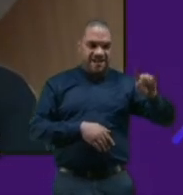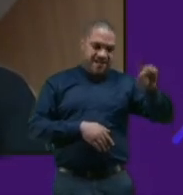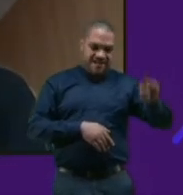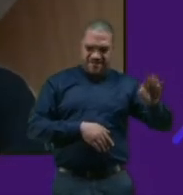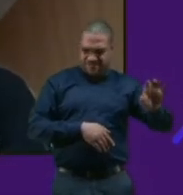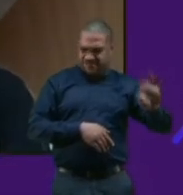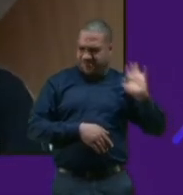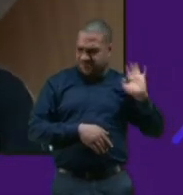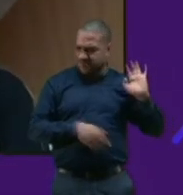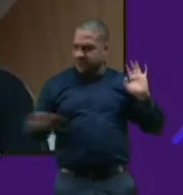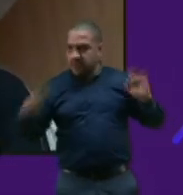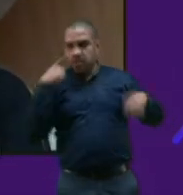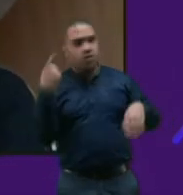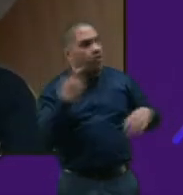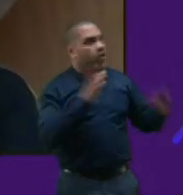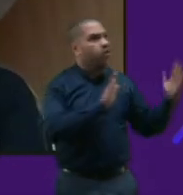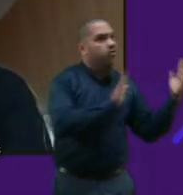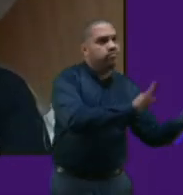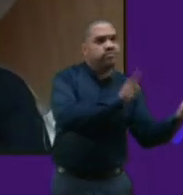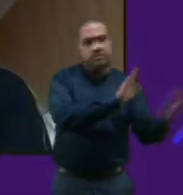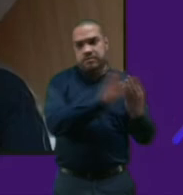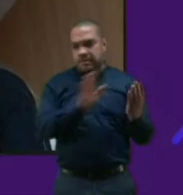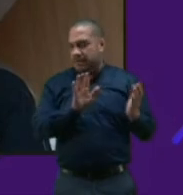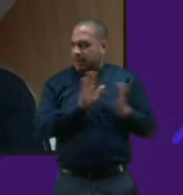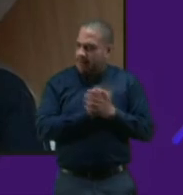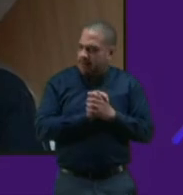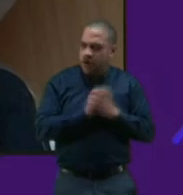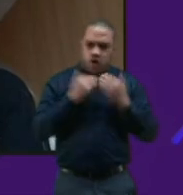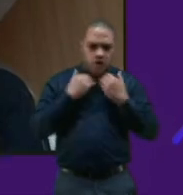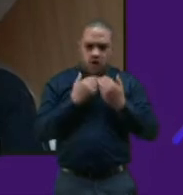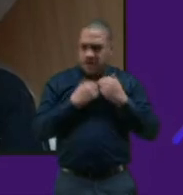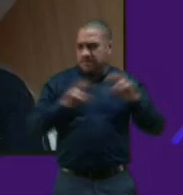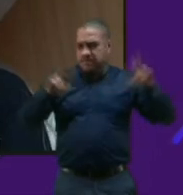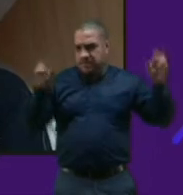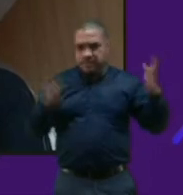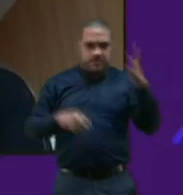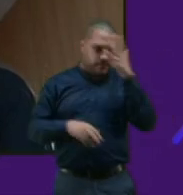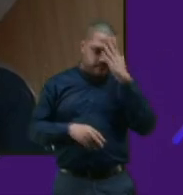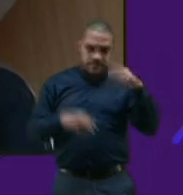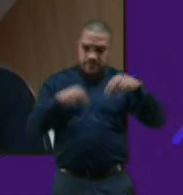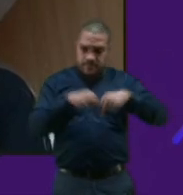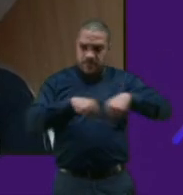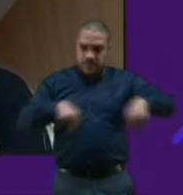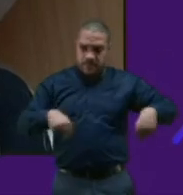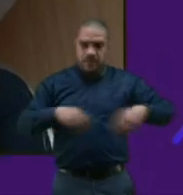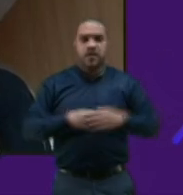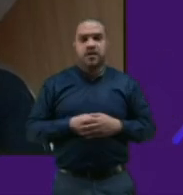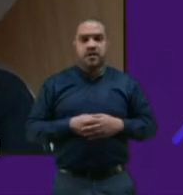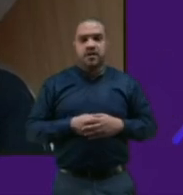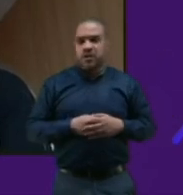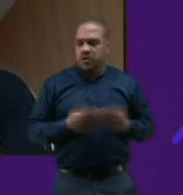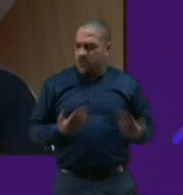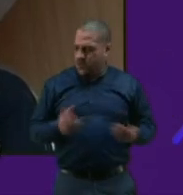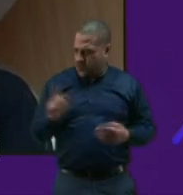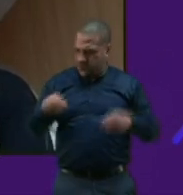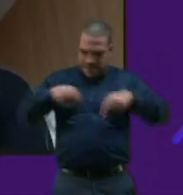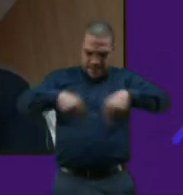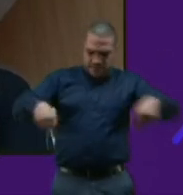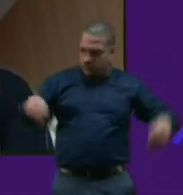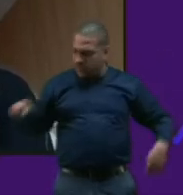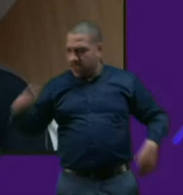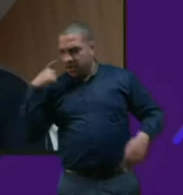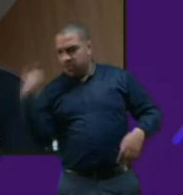pena. Y no sé si hay algo de género, no tengo ni idea. Eso después lo conversaremos. Pero... ir y buscar la